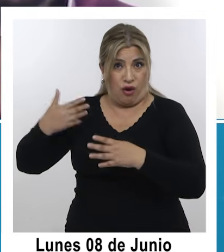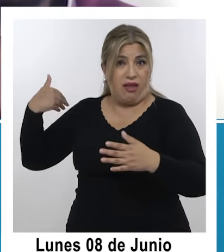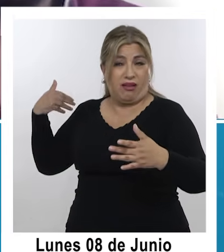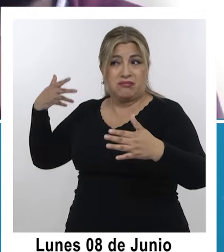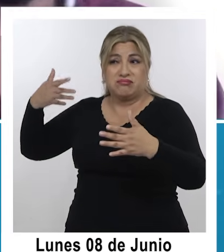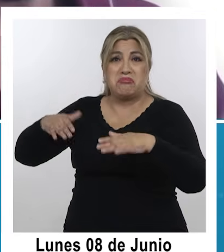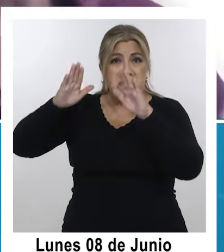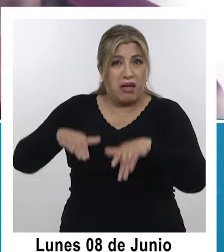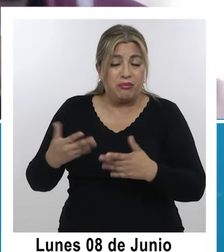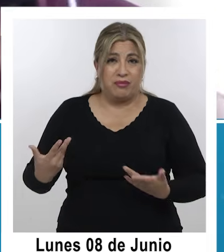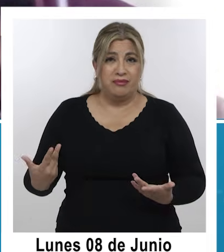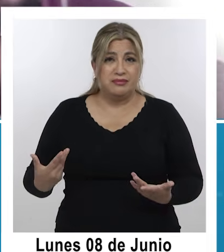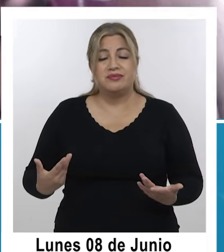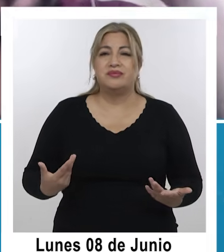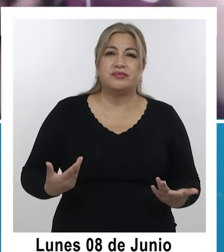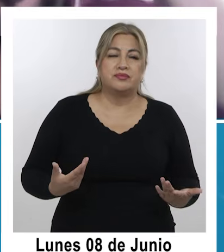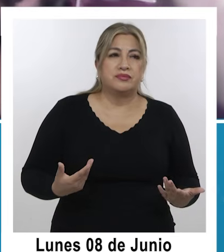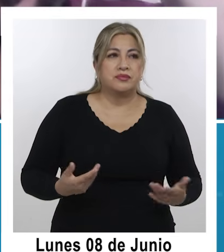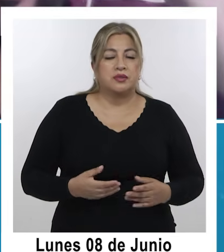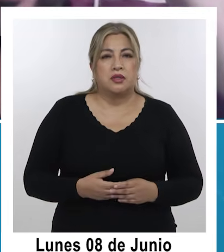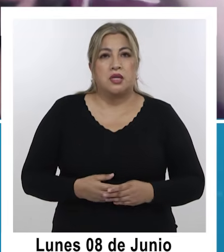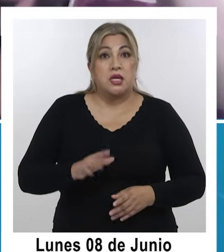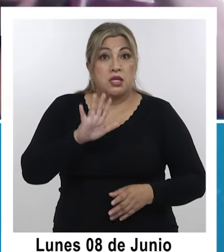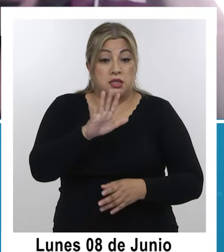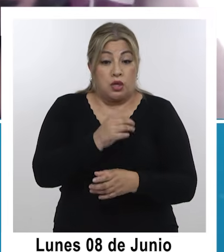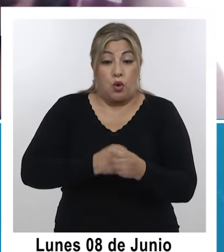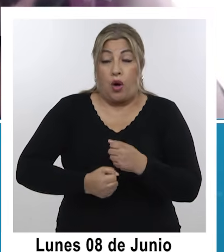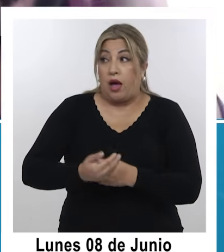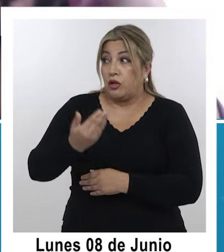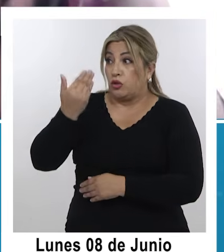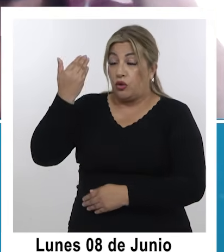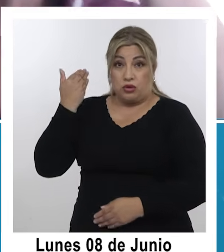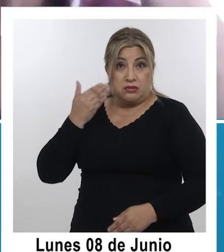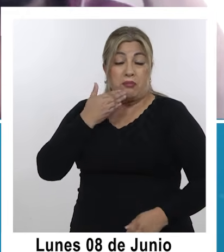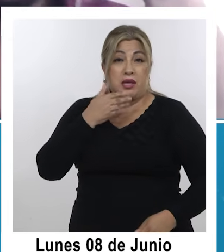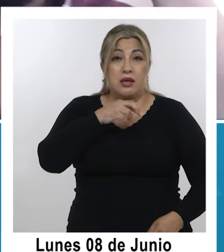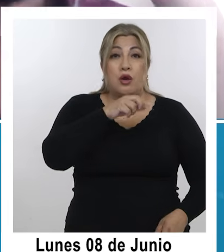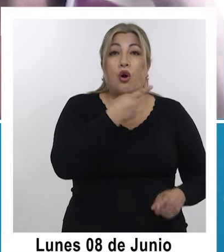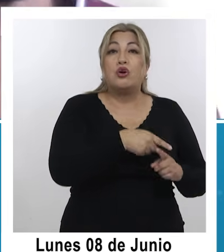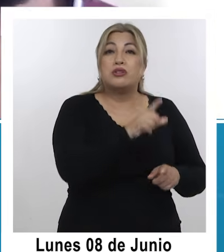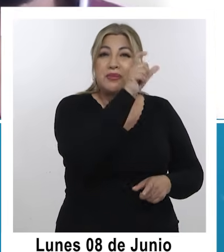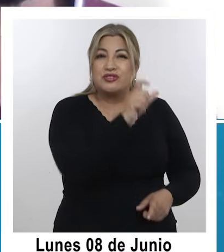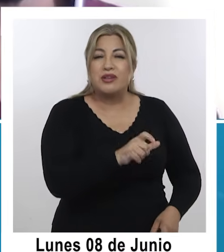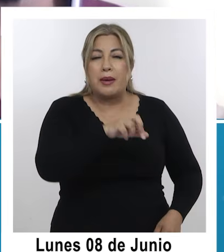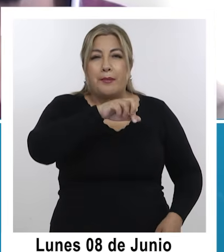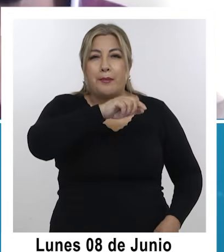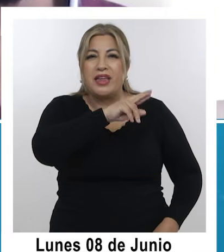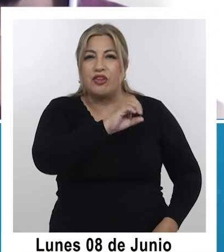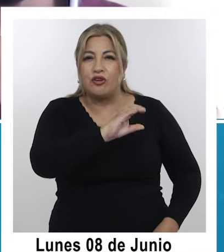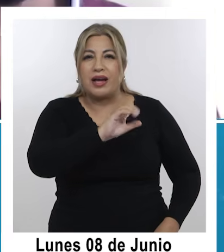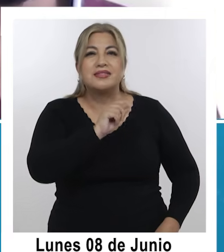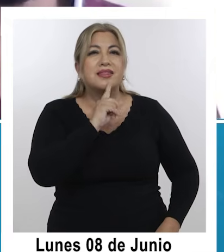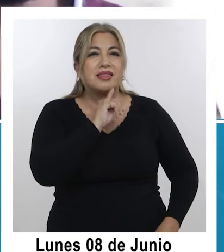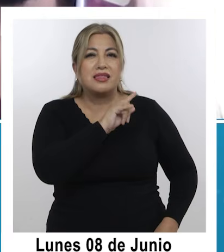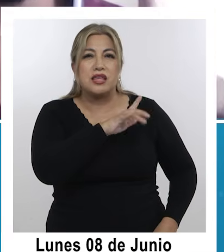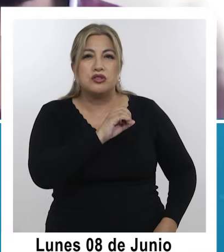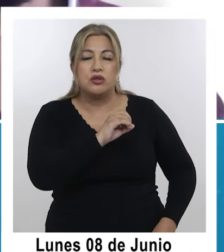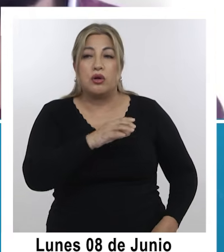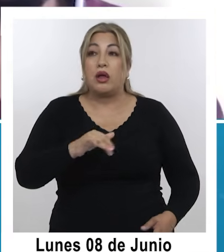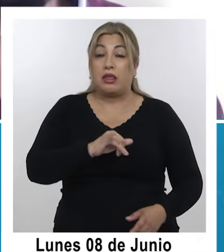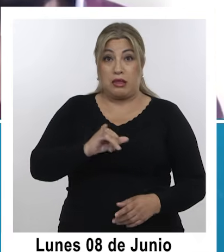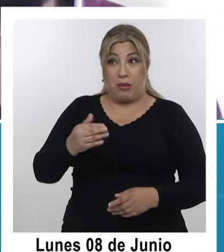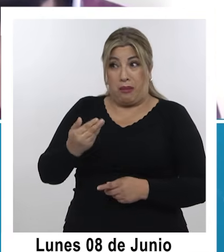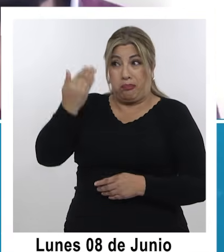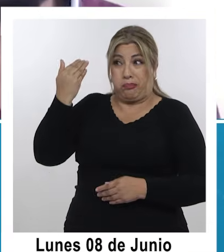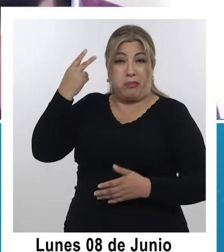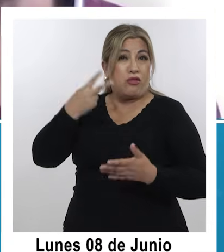esa diferencia mínima. Hace 5 años con Pedro Castillo Sí, y en el 2016 con